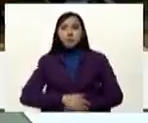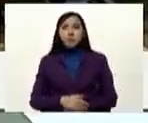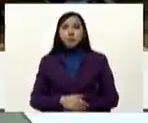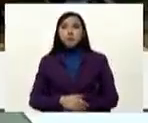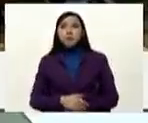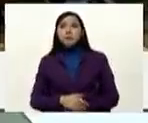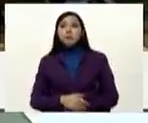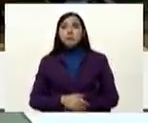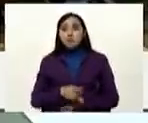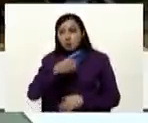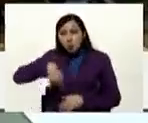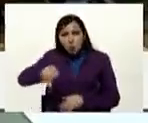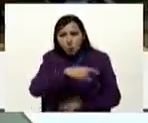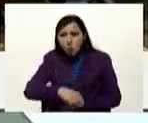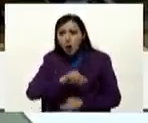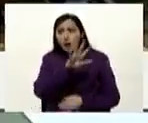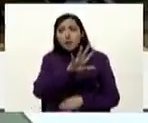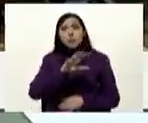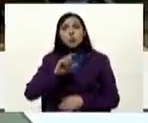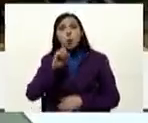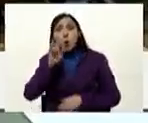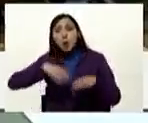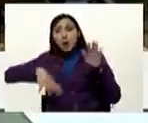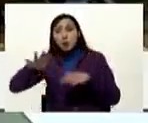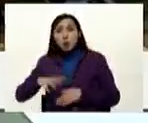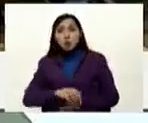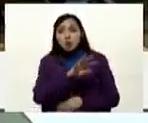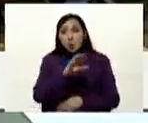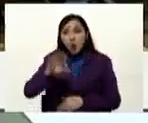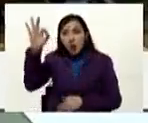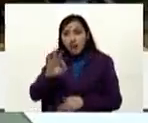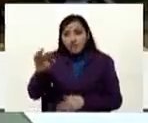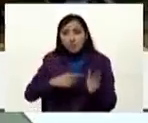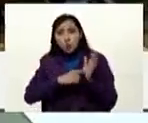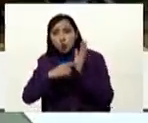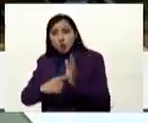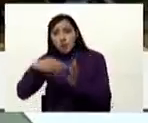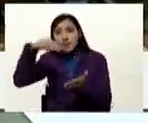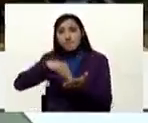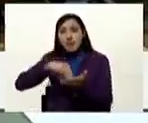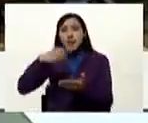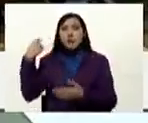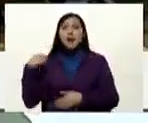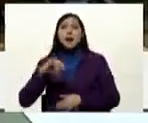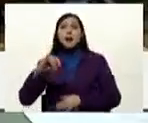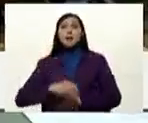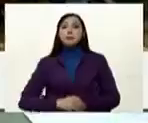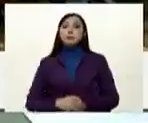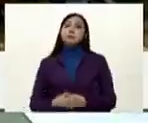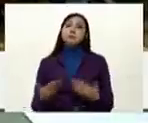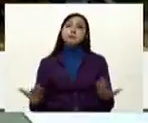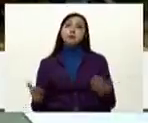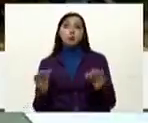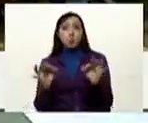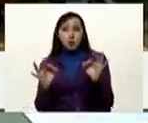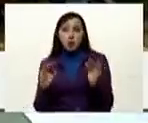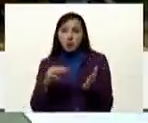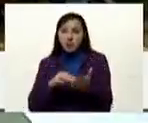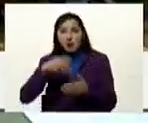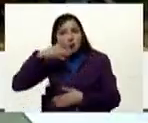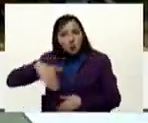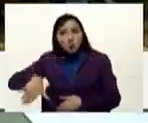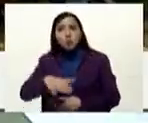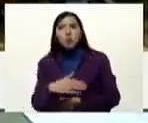de los cuales 514, el 40% en el estado Miranda. A cuidarnos, Miranda, otra